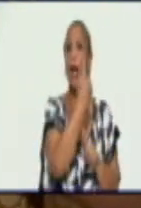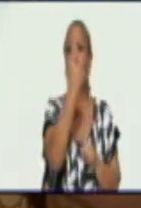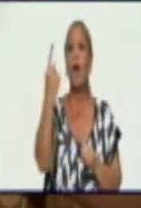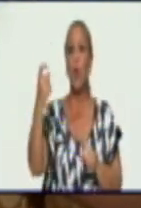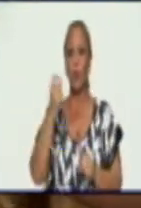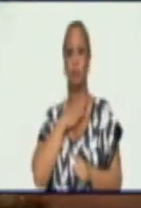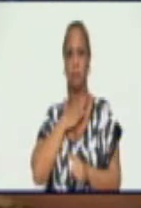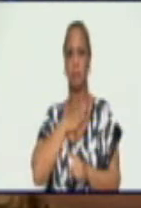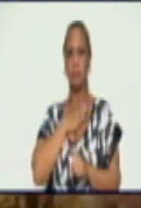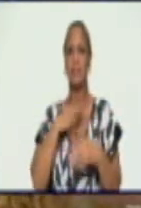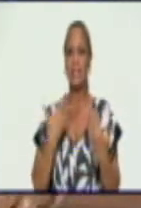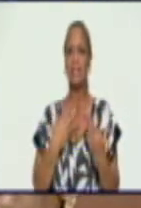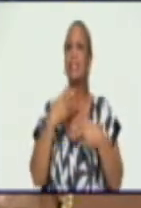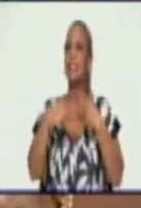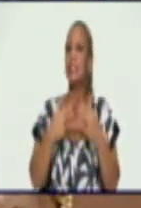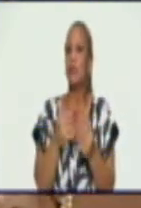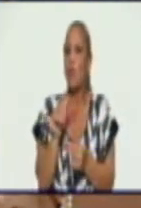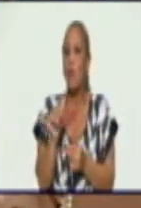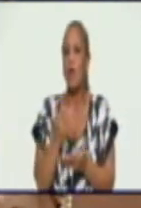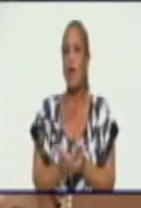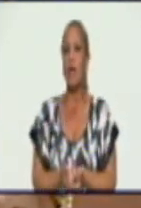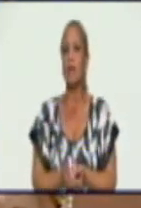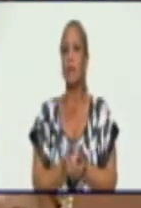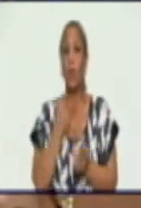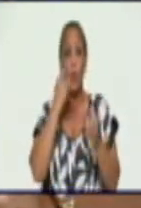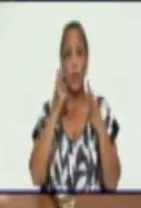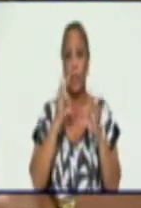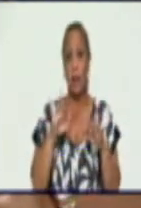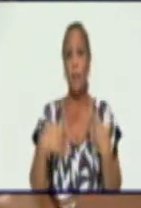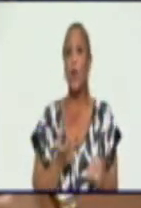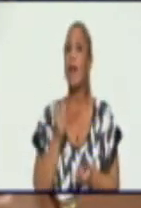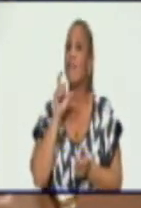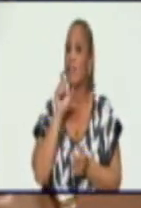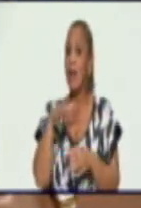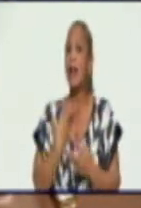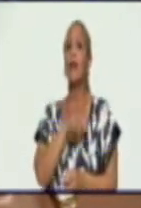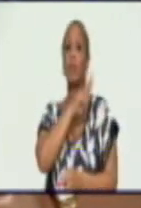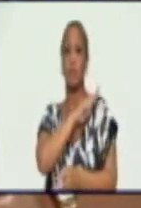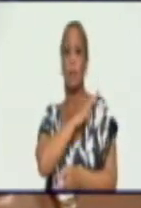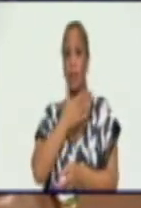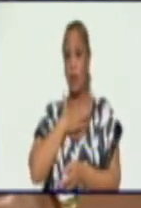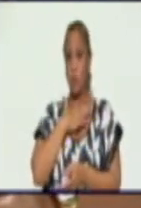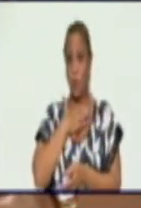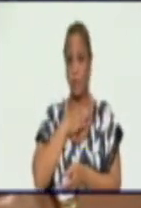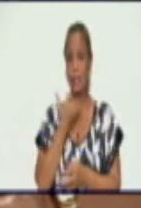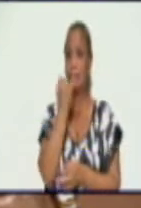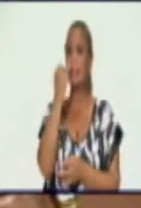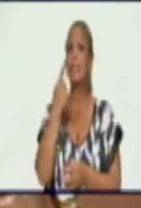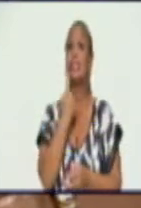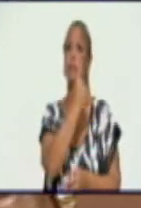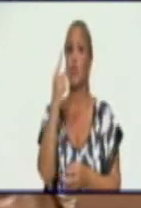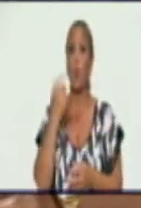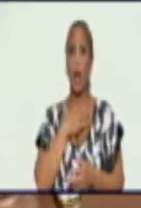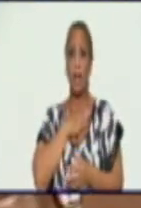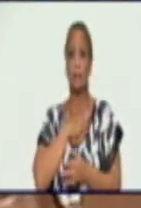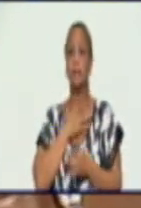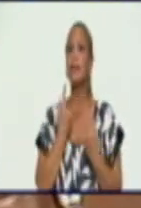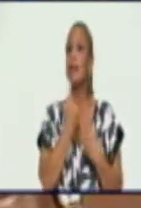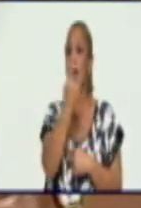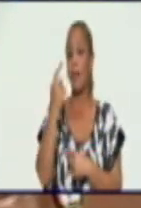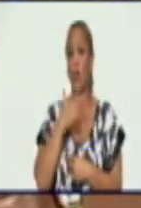reiteró su propio inspector porque al final es responsabilidad nuestra individual de cada uno de nosotros